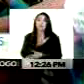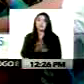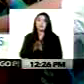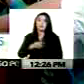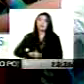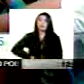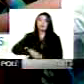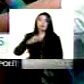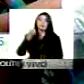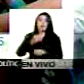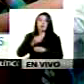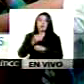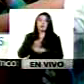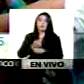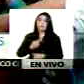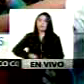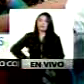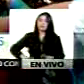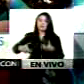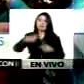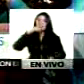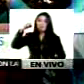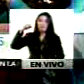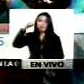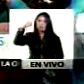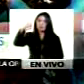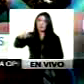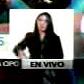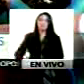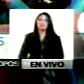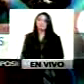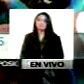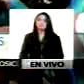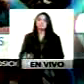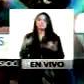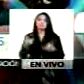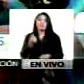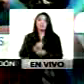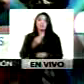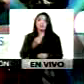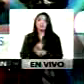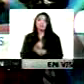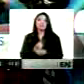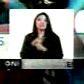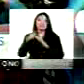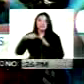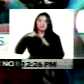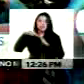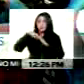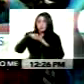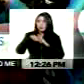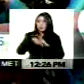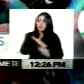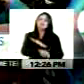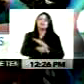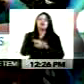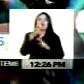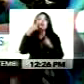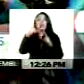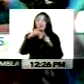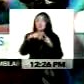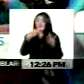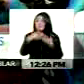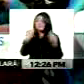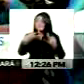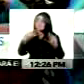contacto directo, como nos los ha planteado el compatriota bolivariano, trabajador, presidente, comandante en jefe, Nicolás Maduro Moros, y con esto cumplir la tarea de llegar al fondo, de